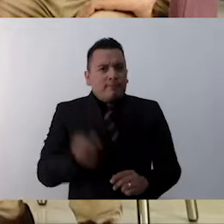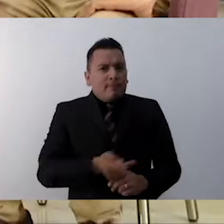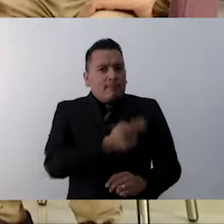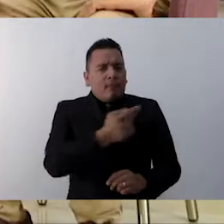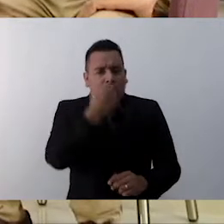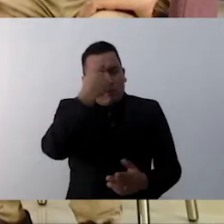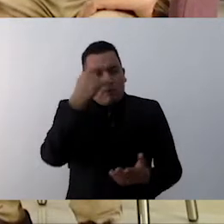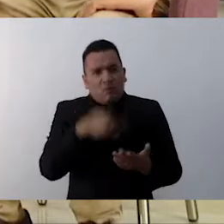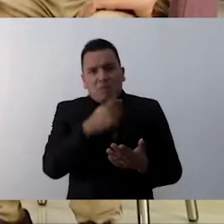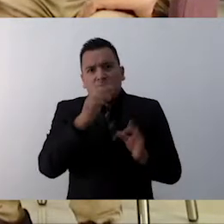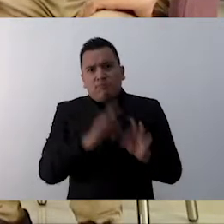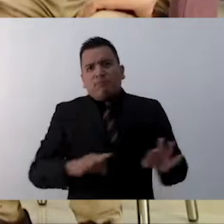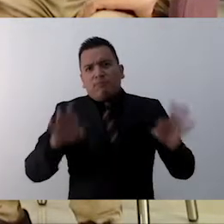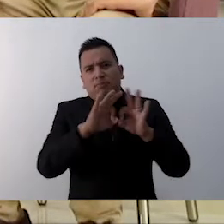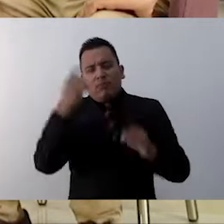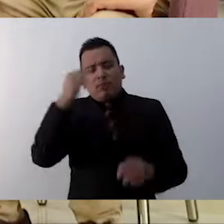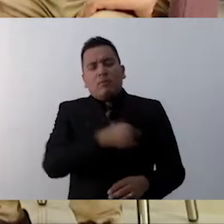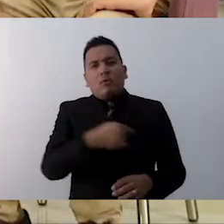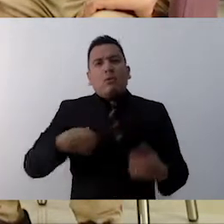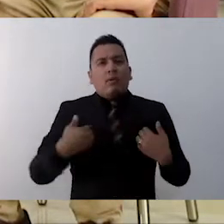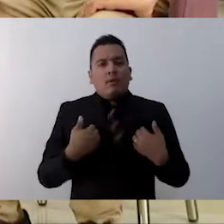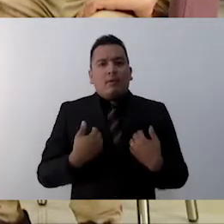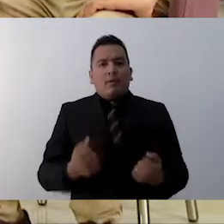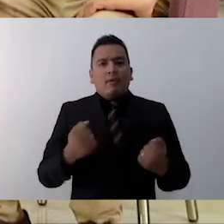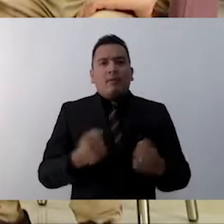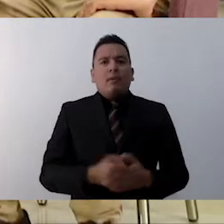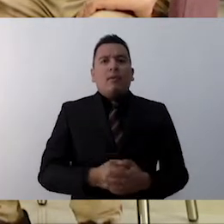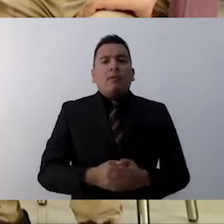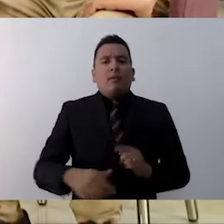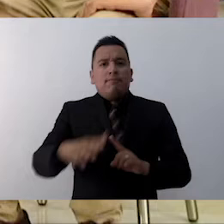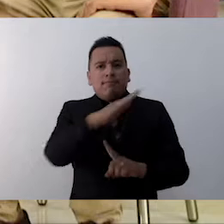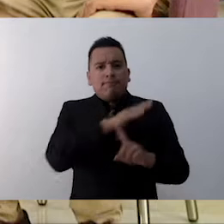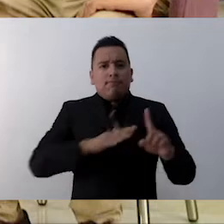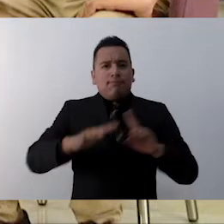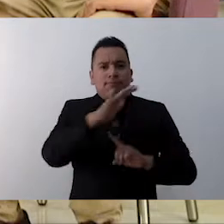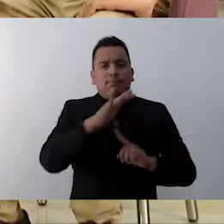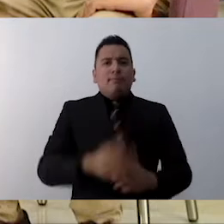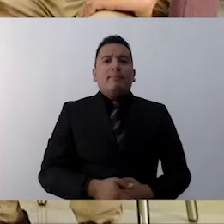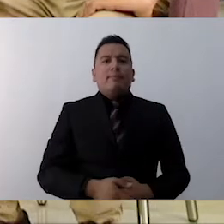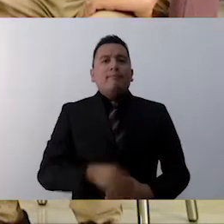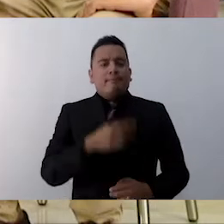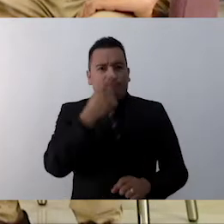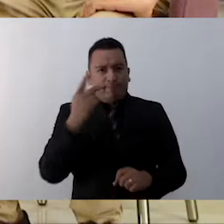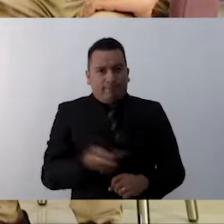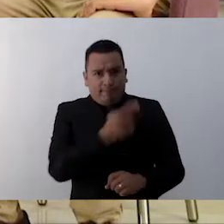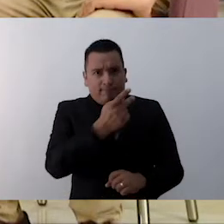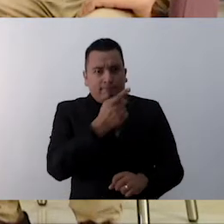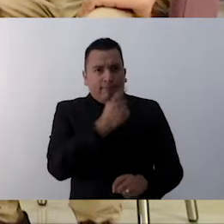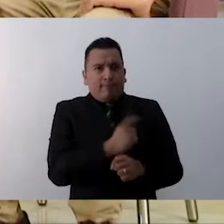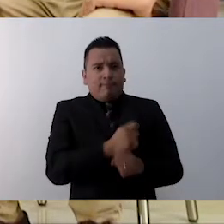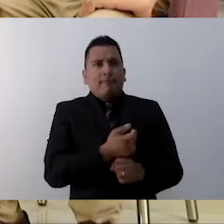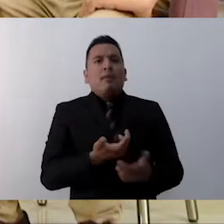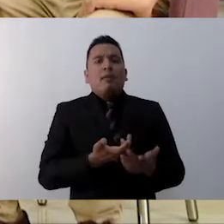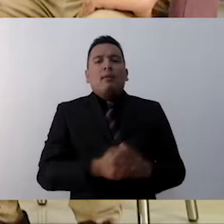una pregunta que creo que es fundamental para comprender el entorno en el cual vivimos democrático. La primera